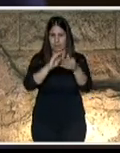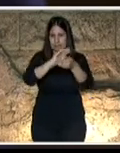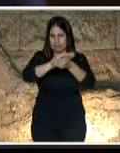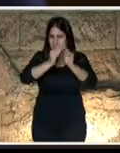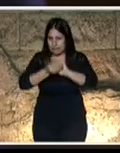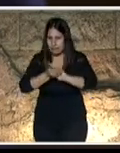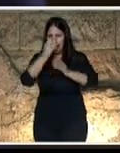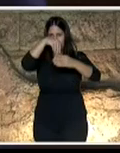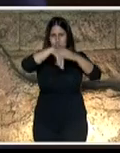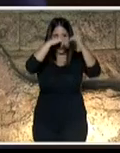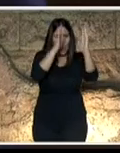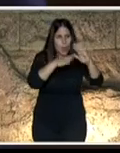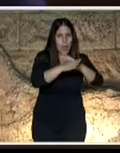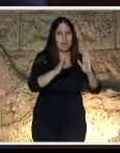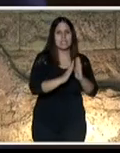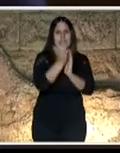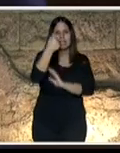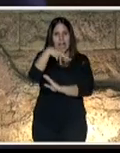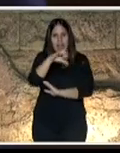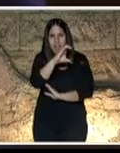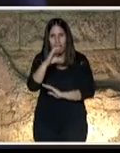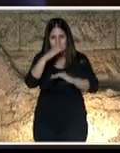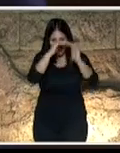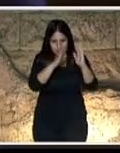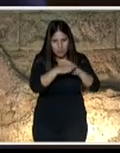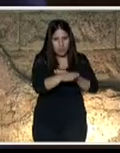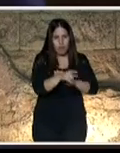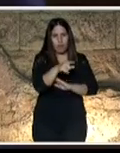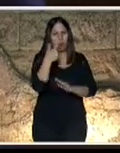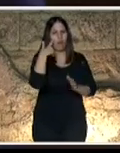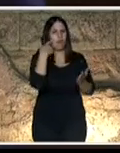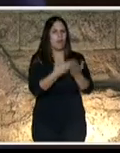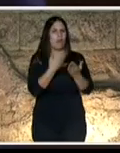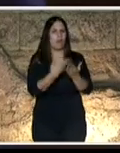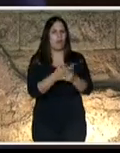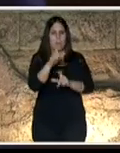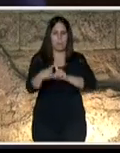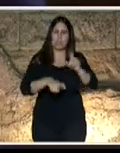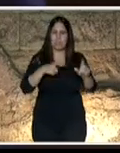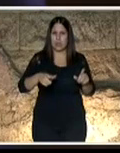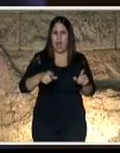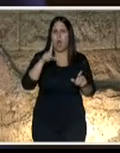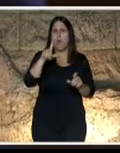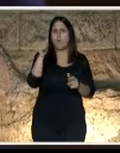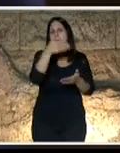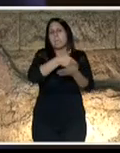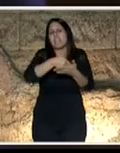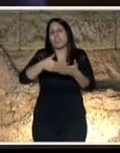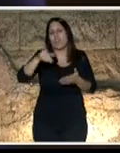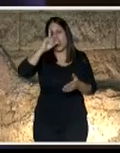sus cuevas de Santa Ana en Cáceres, donde se demostró la presencia humana hace un millón de